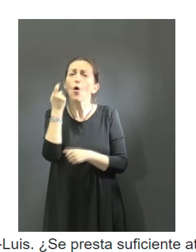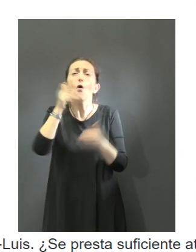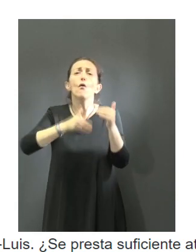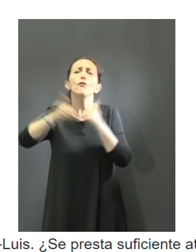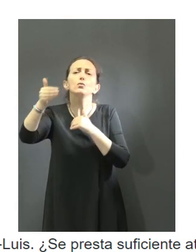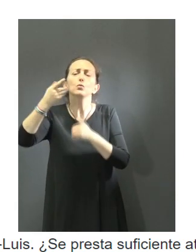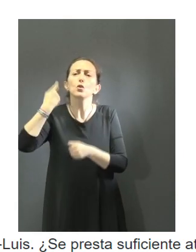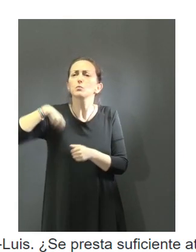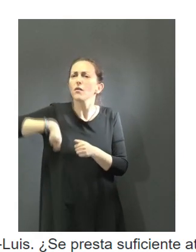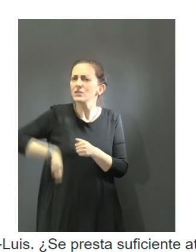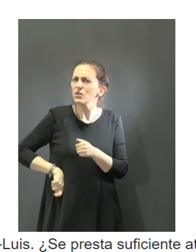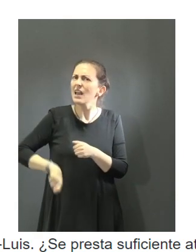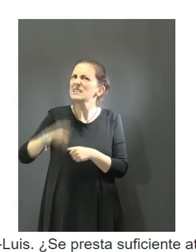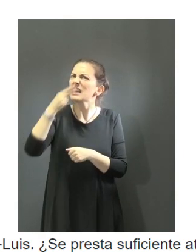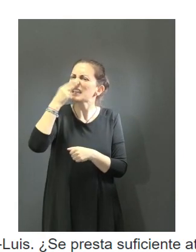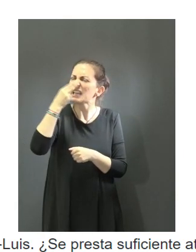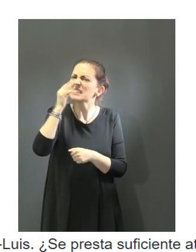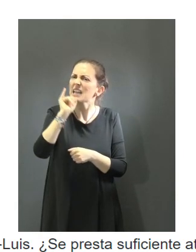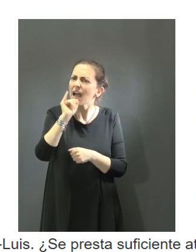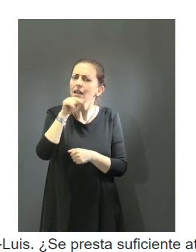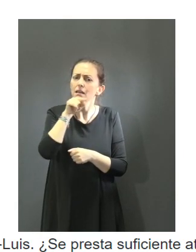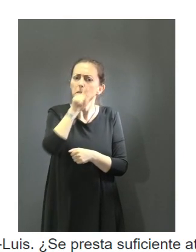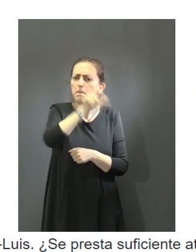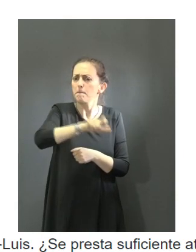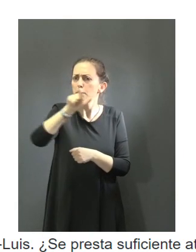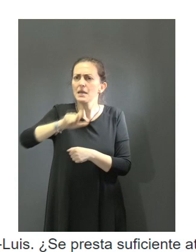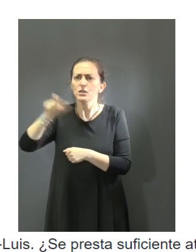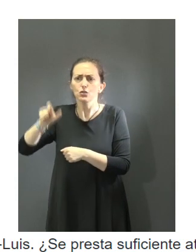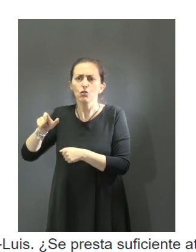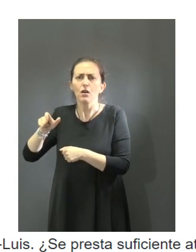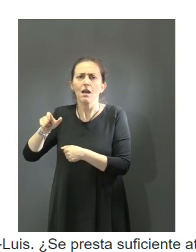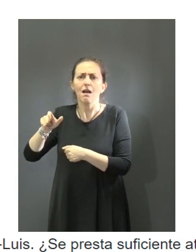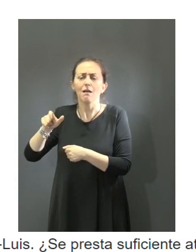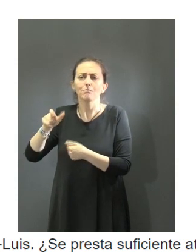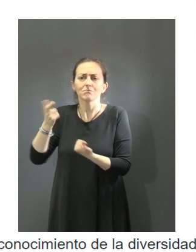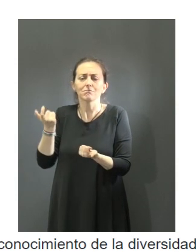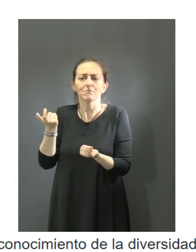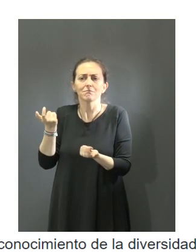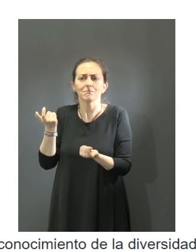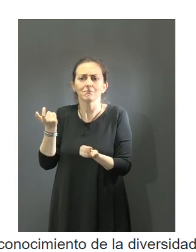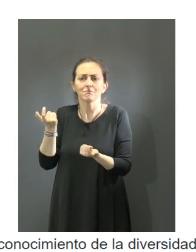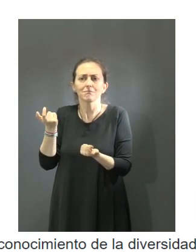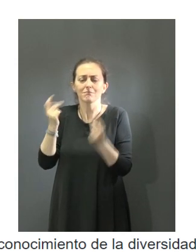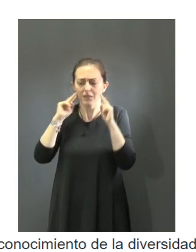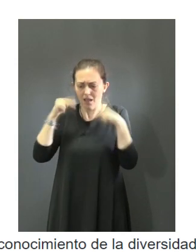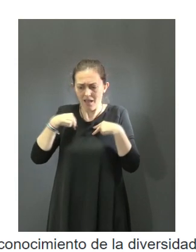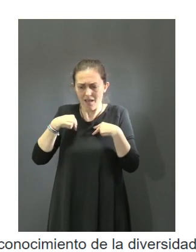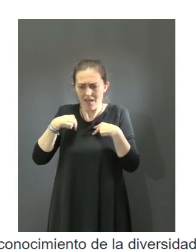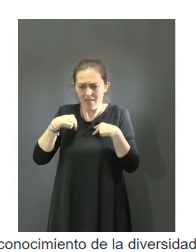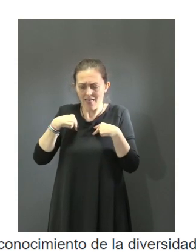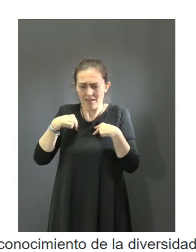futuros profesionales por el enfoque en el que la persona ha de considerarse el centro?